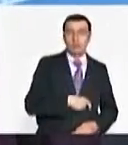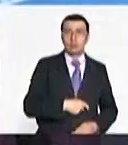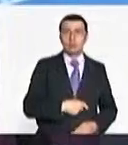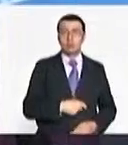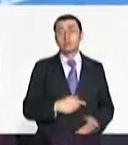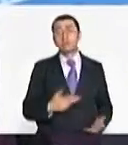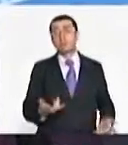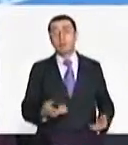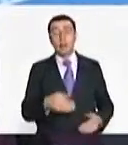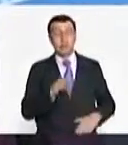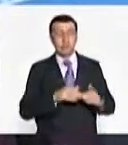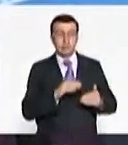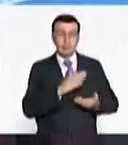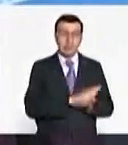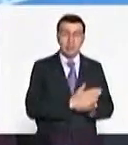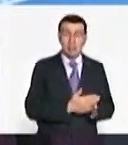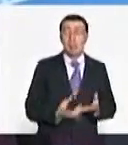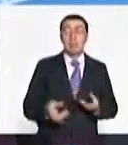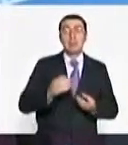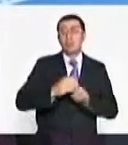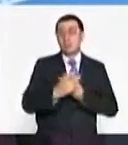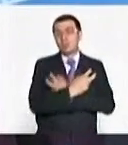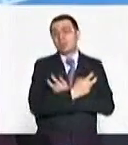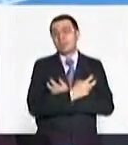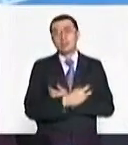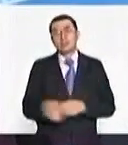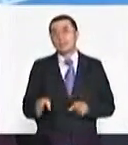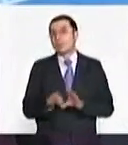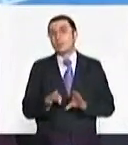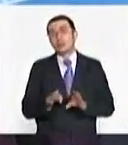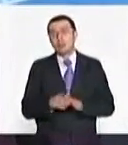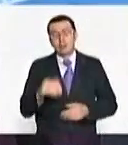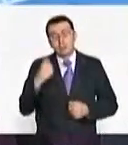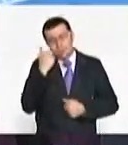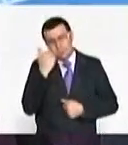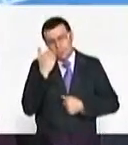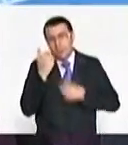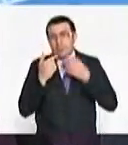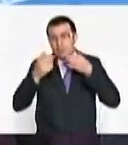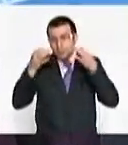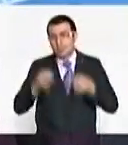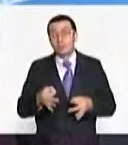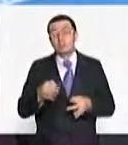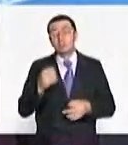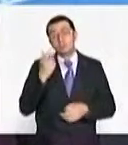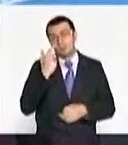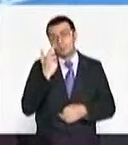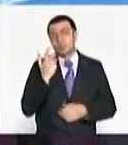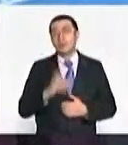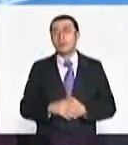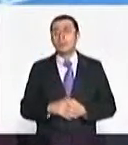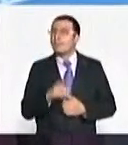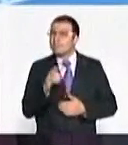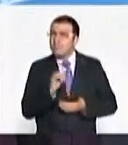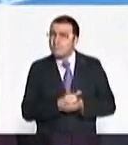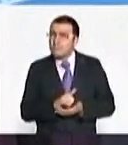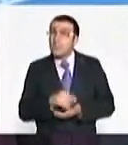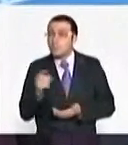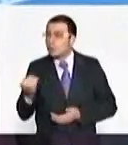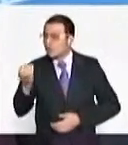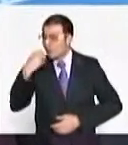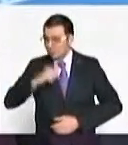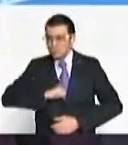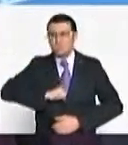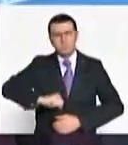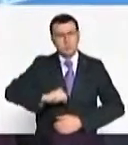baja concentración más las toxinas que tiene, pues es igual a una intoxicación segura. Es por eso que cuando tú tomes un suplemento, sobre todo